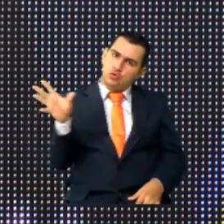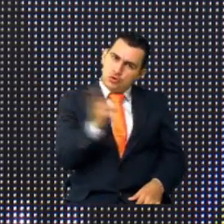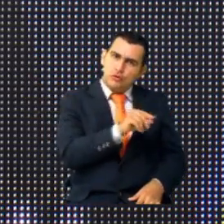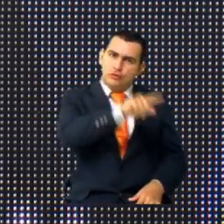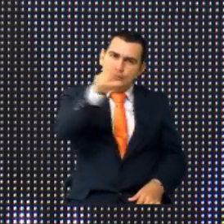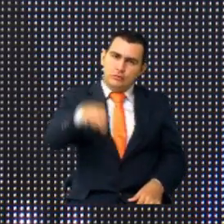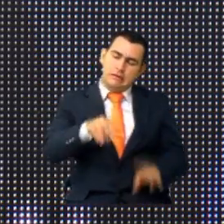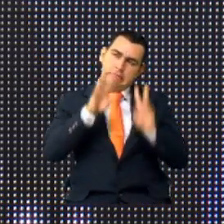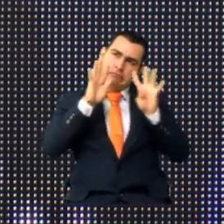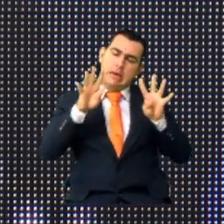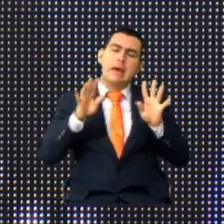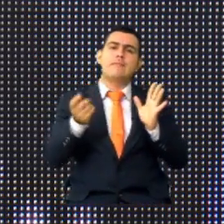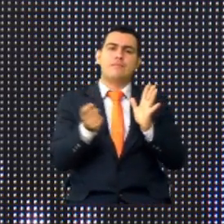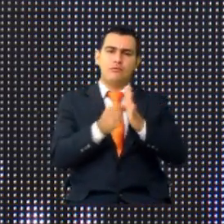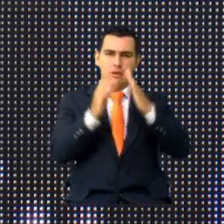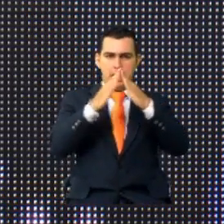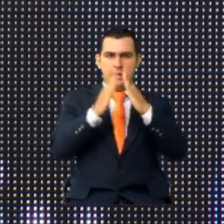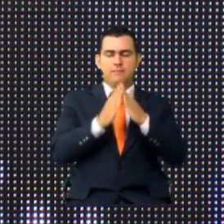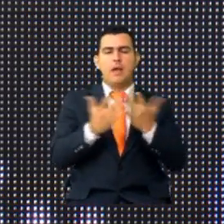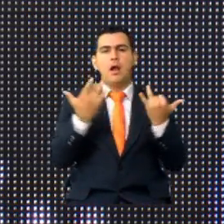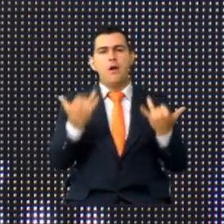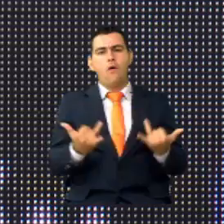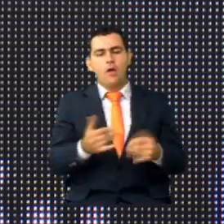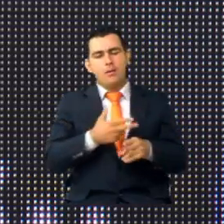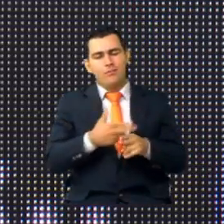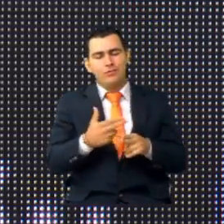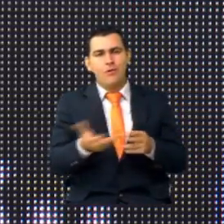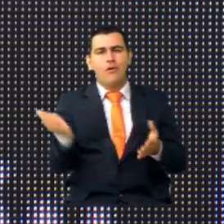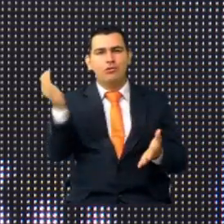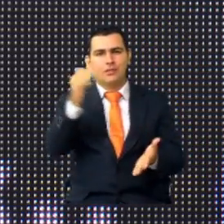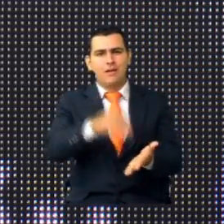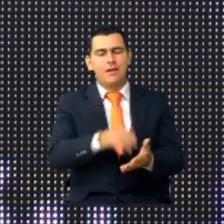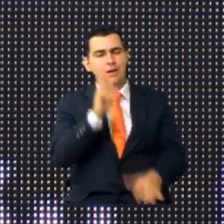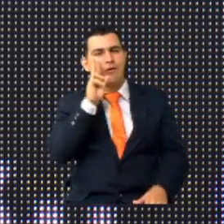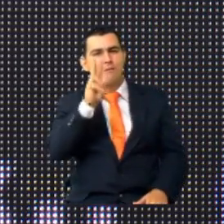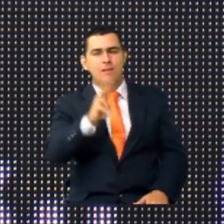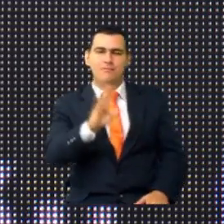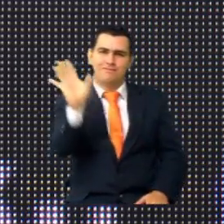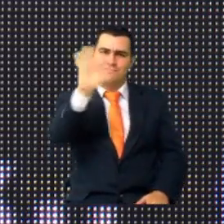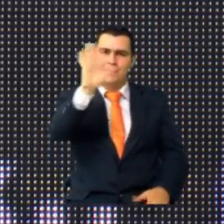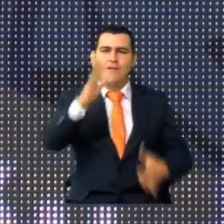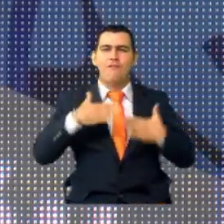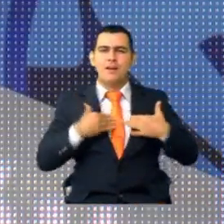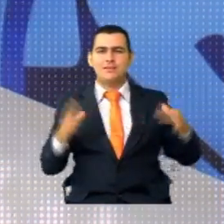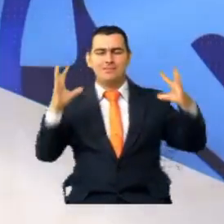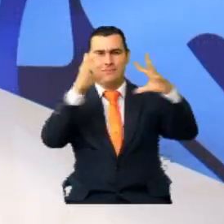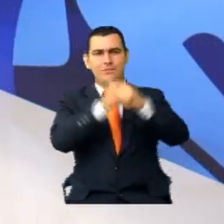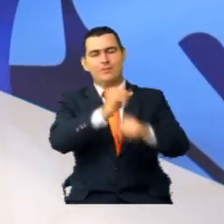funcionado en sus hogares. Nos vemos en una próxima oportunidad. Que tengan una feliz noche.